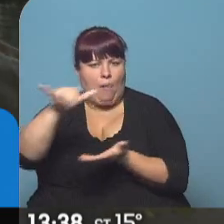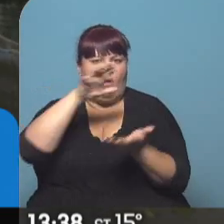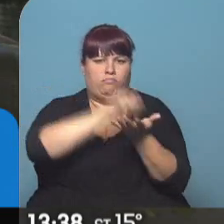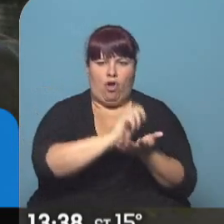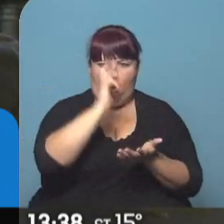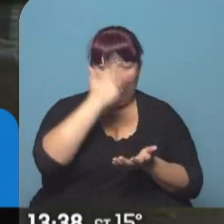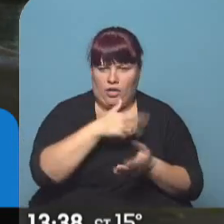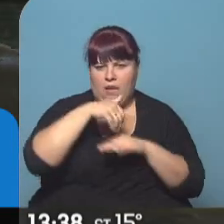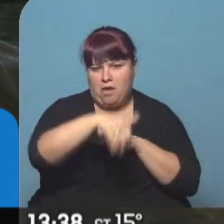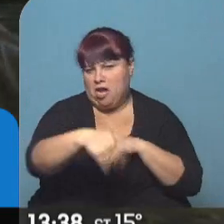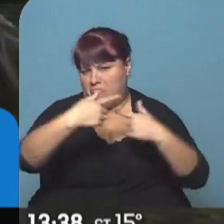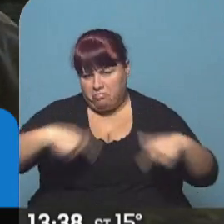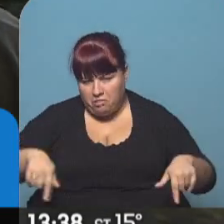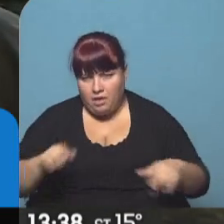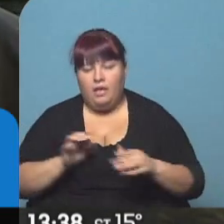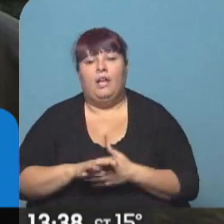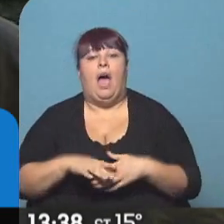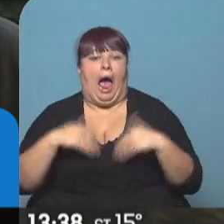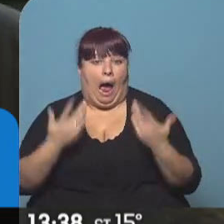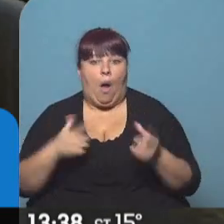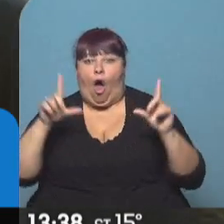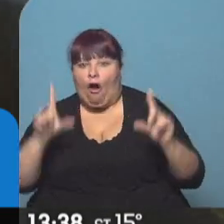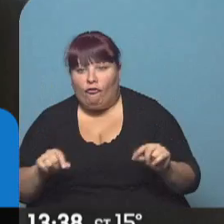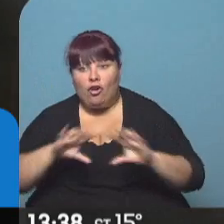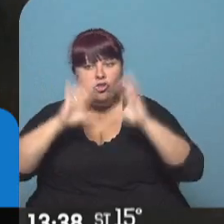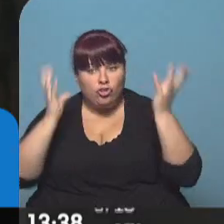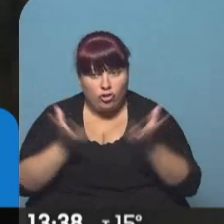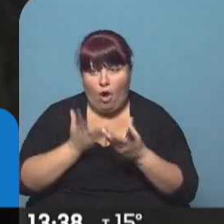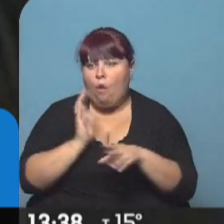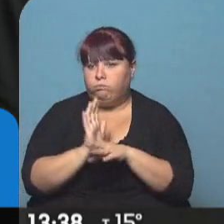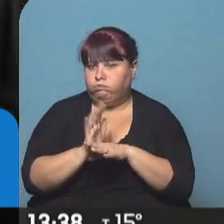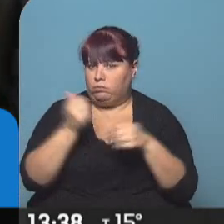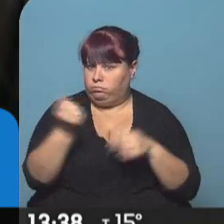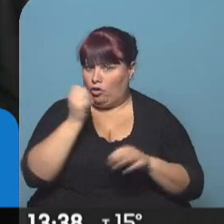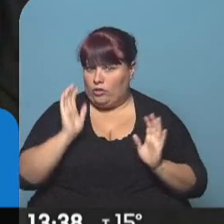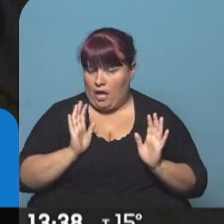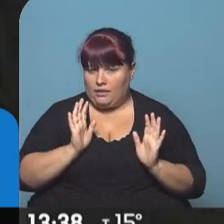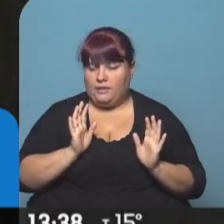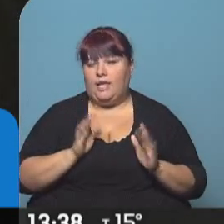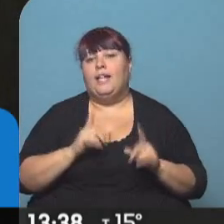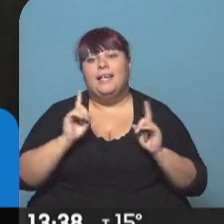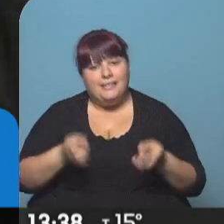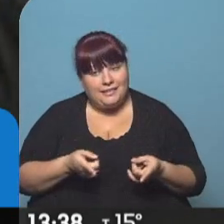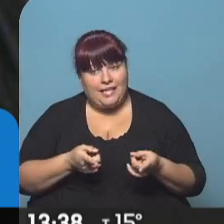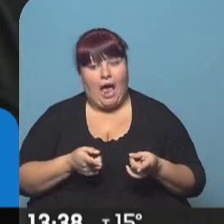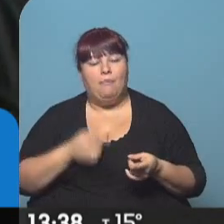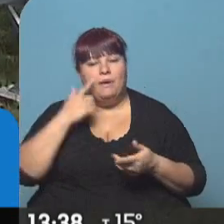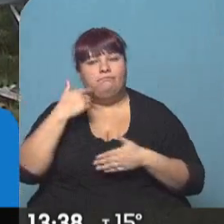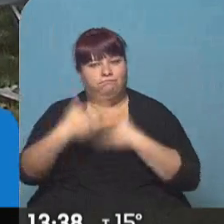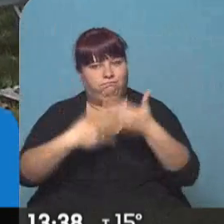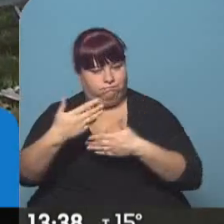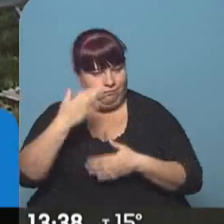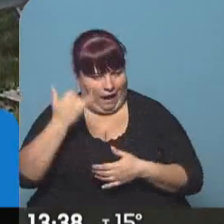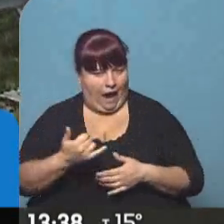es algo tener a aprovecho ofertas todo esto significa algo muy importante y algo que también está marcando muy